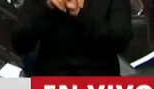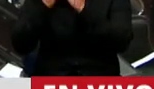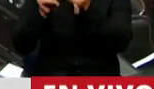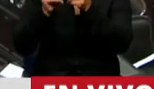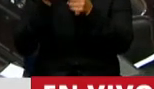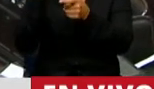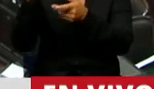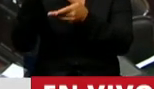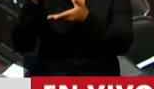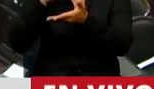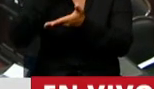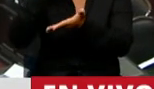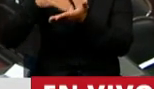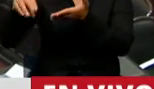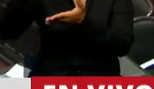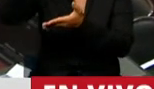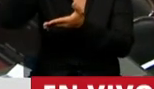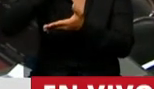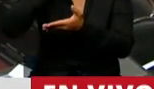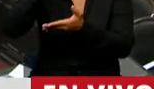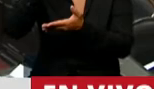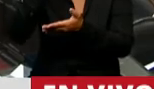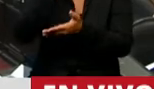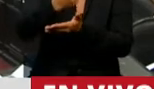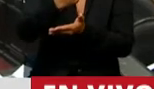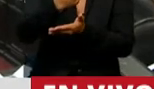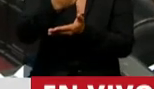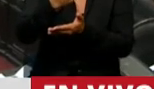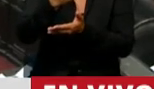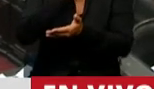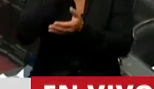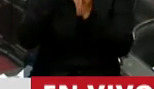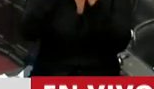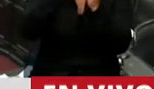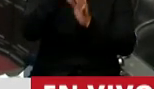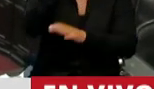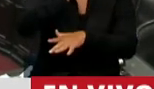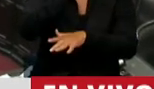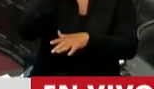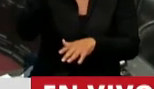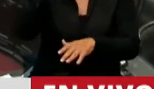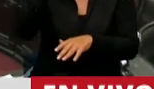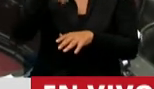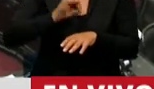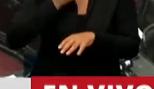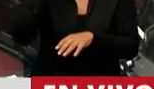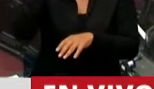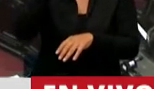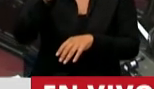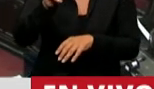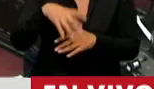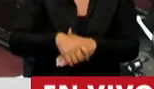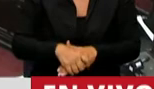el senador Perotti, que aspiraba a llegar al 3% del PBI para el año 2030,